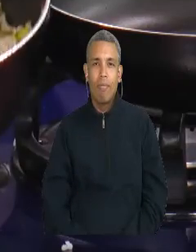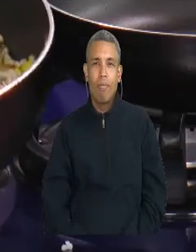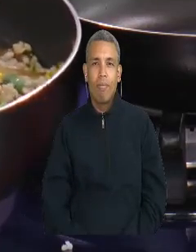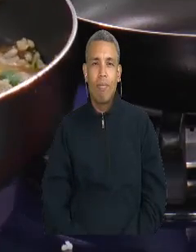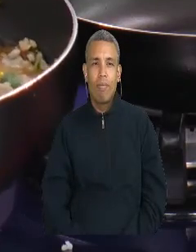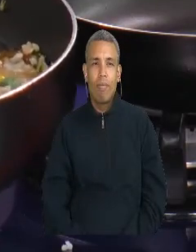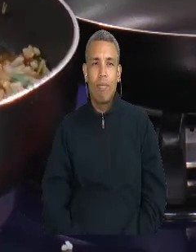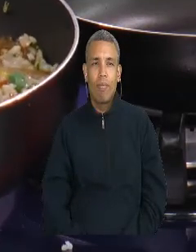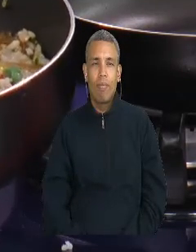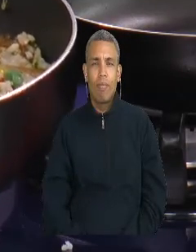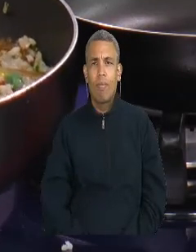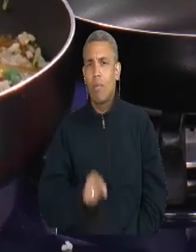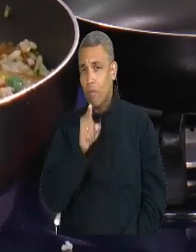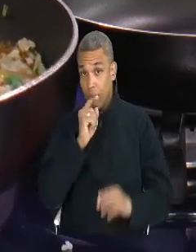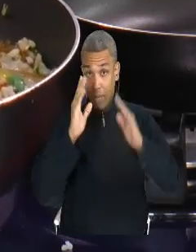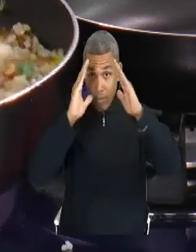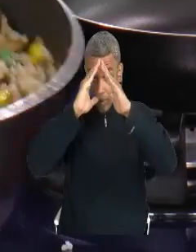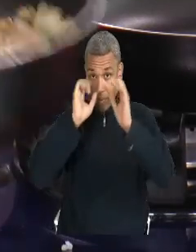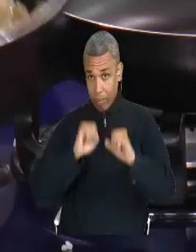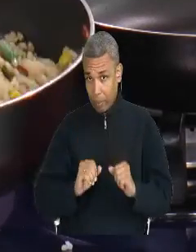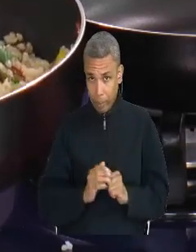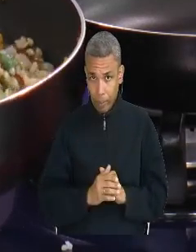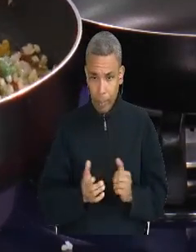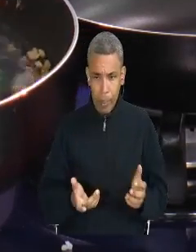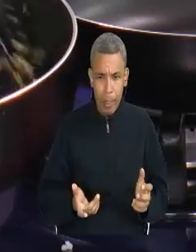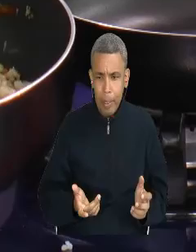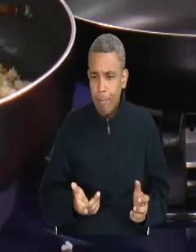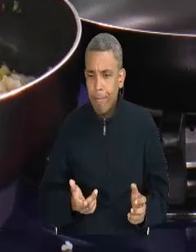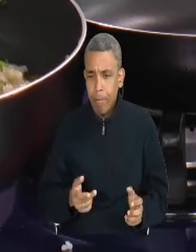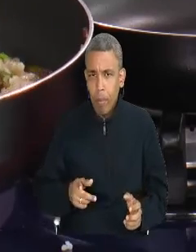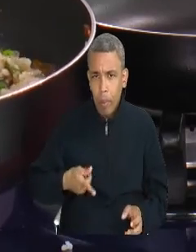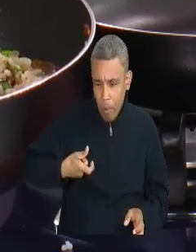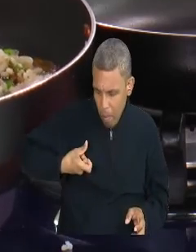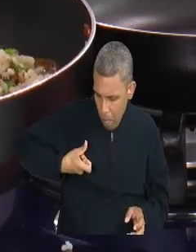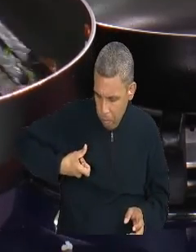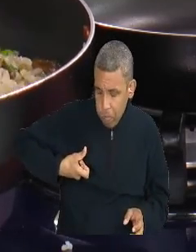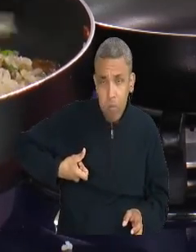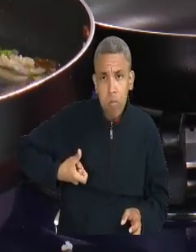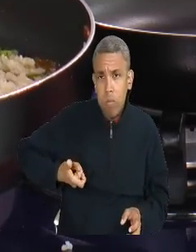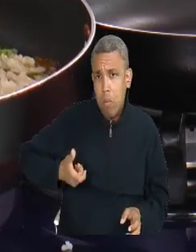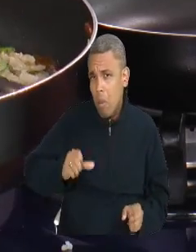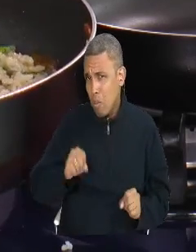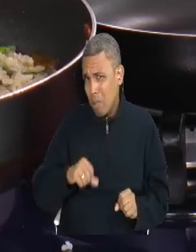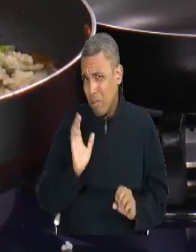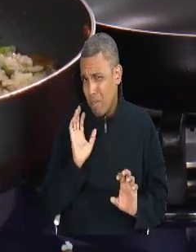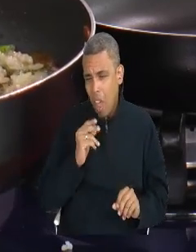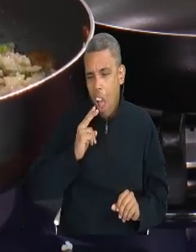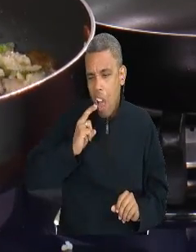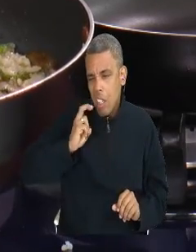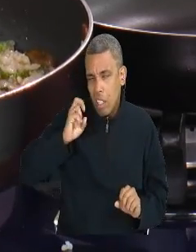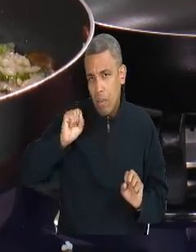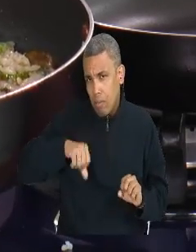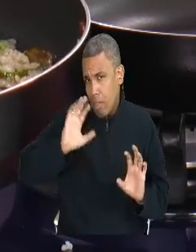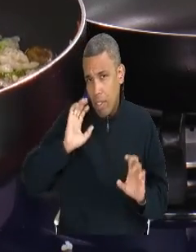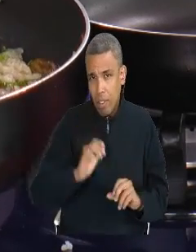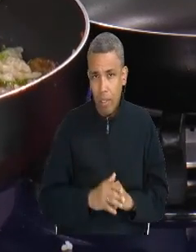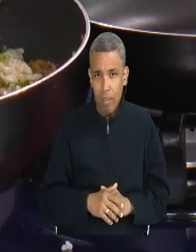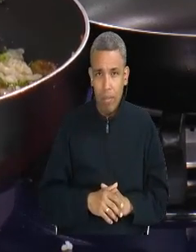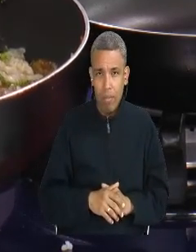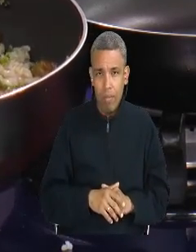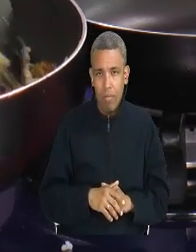En su casa pueden hacerlo, si no encuentran los camarones, hacer un arroz con carnes, un arroz mixto y los